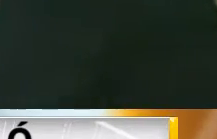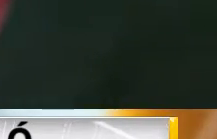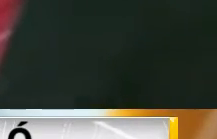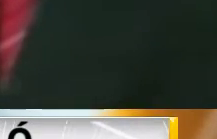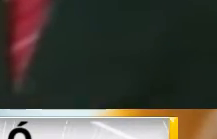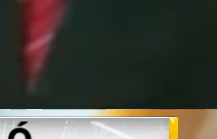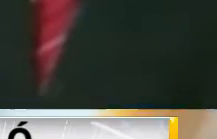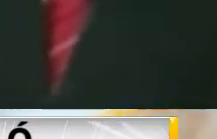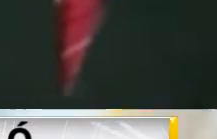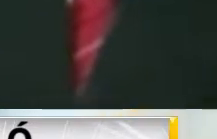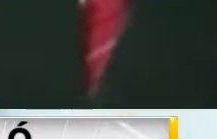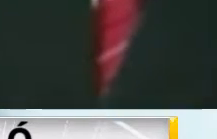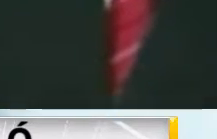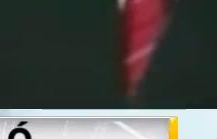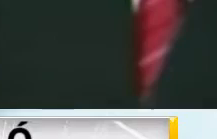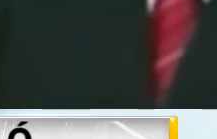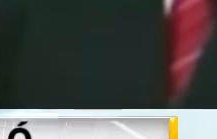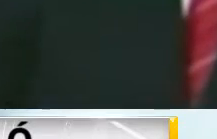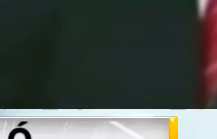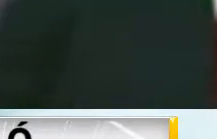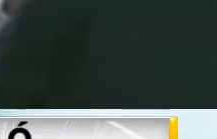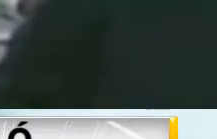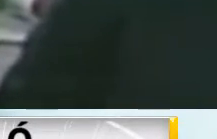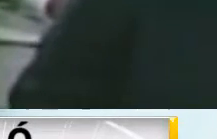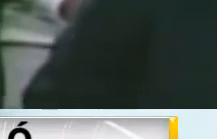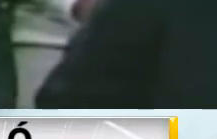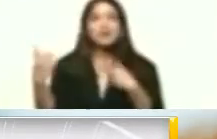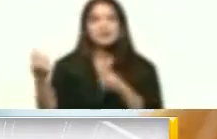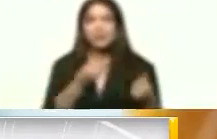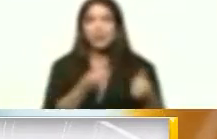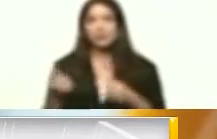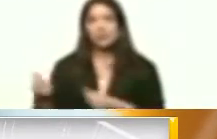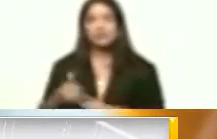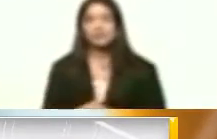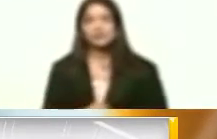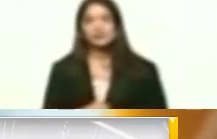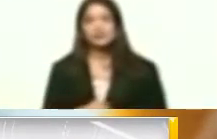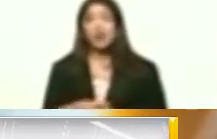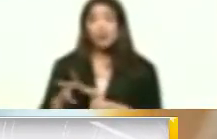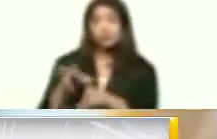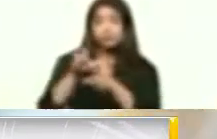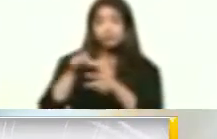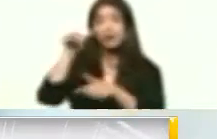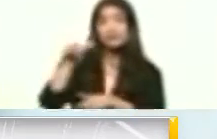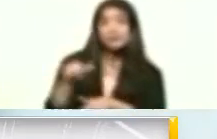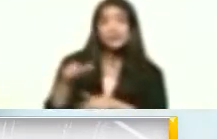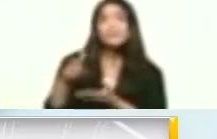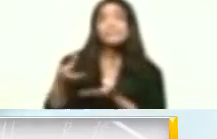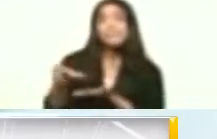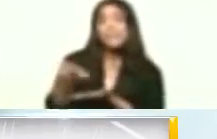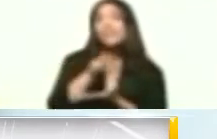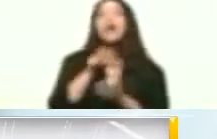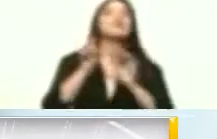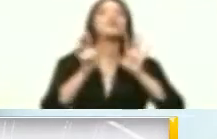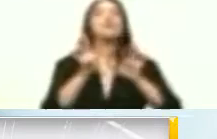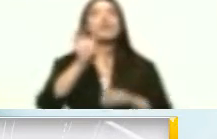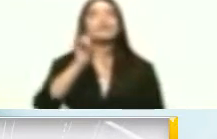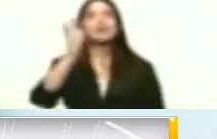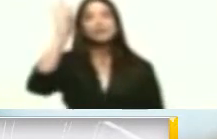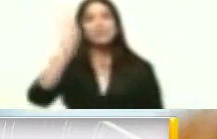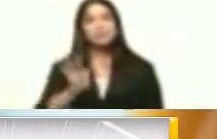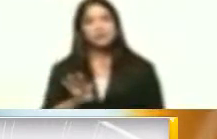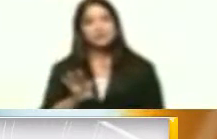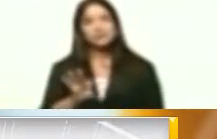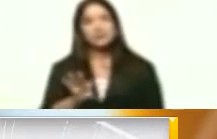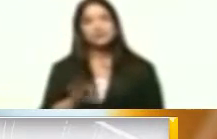convertirá en un mensaje punto de de debate salud y y encuentro en pro felicitación de la del economía secretario general nacional. Máximo. Los tributos internos han aportado el